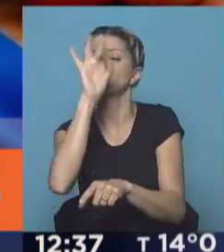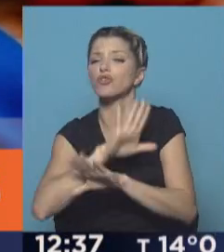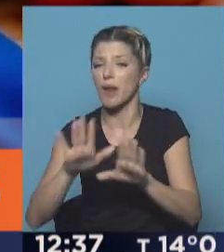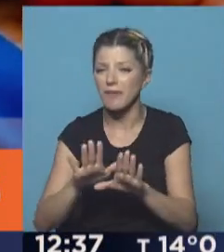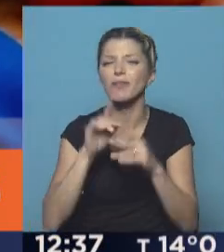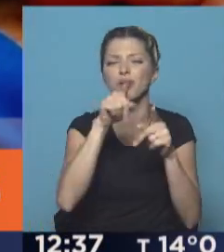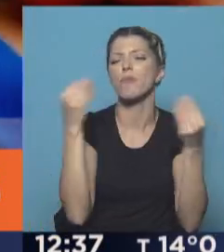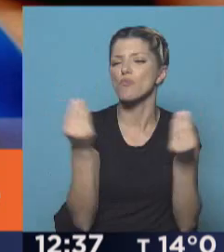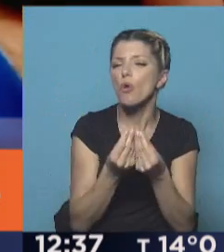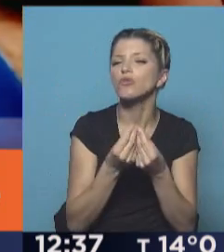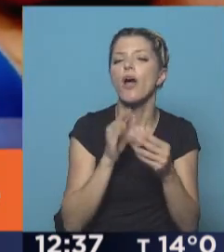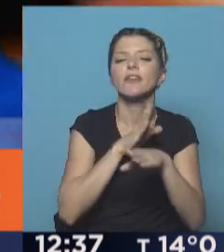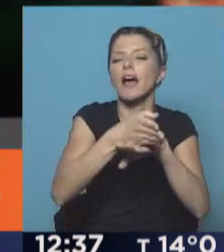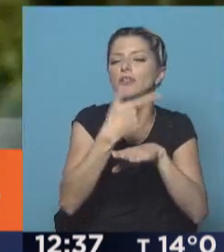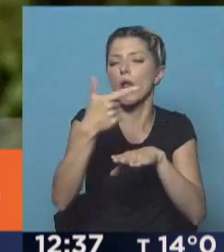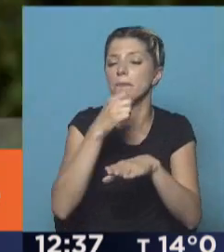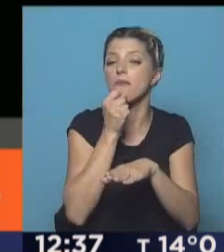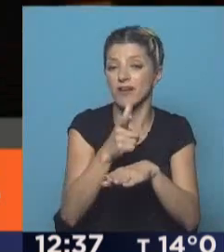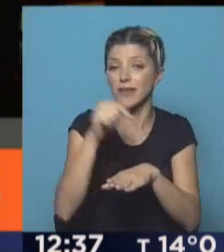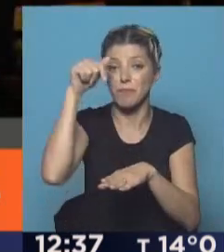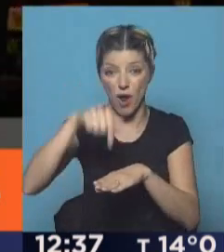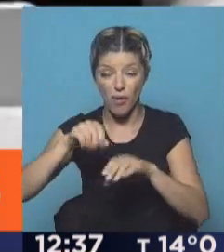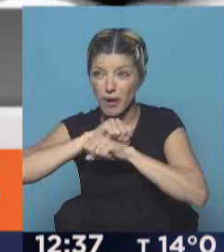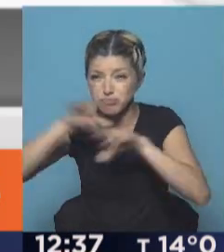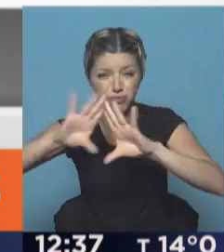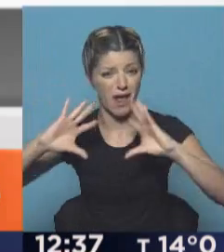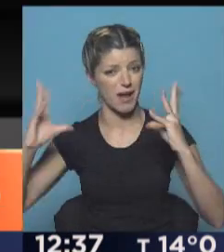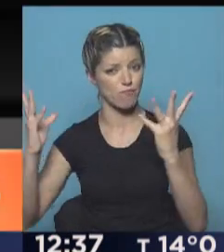a las armas, parece haberse vuelto global.